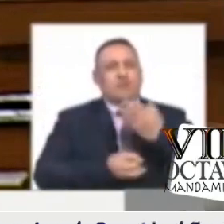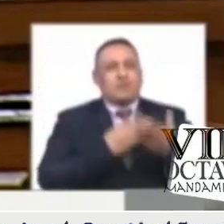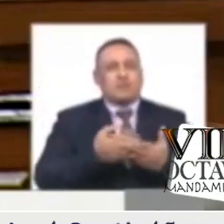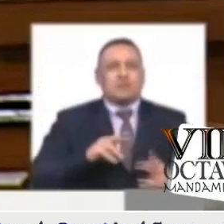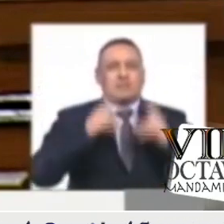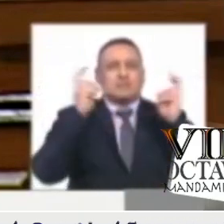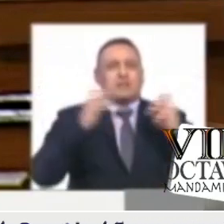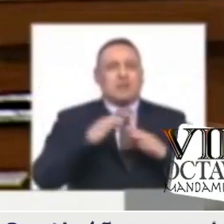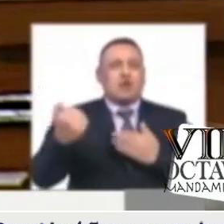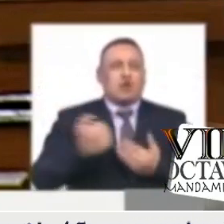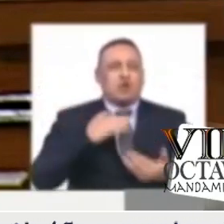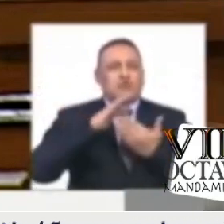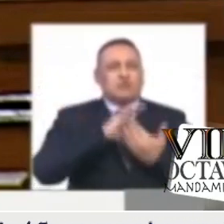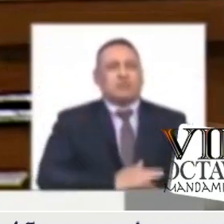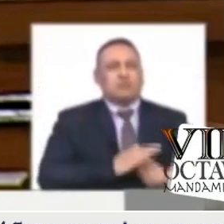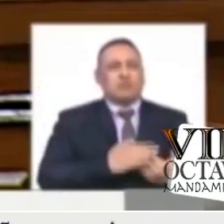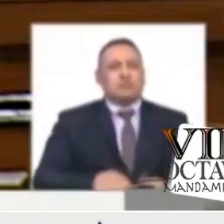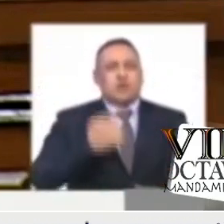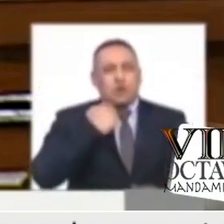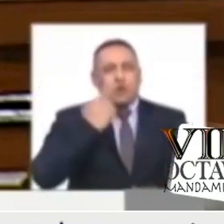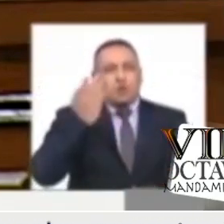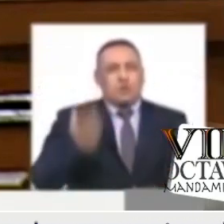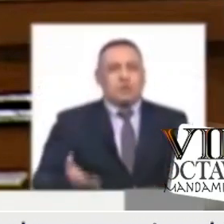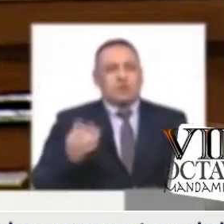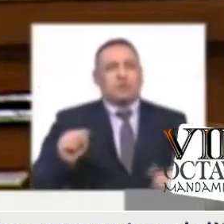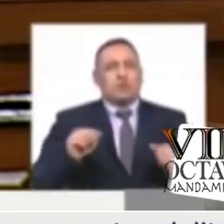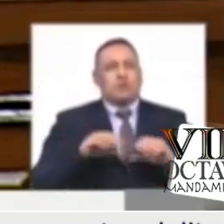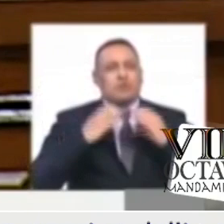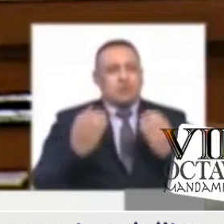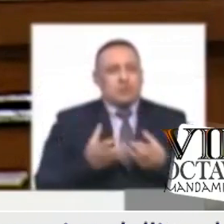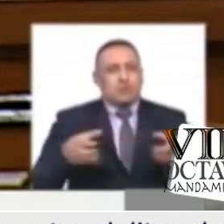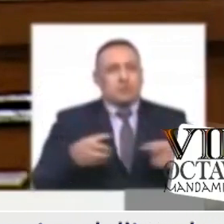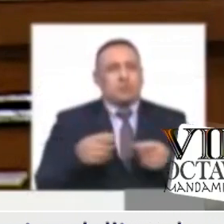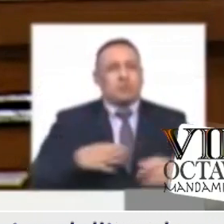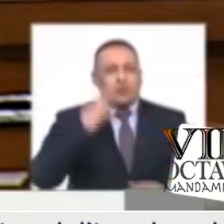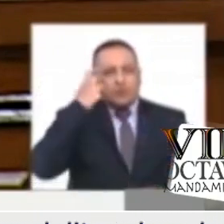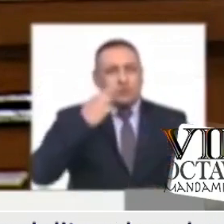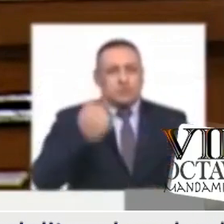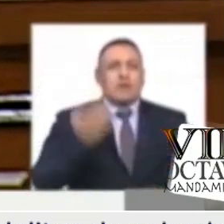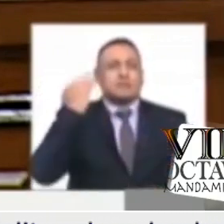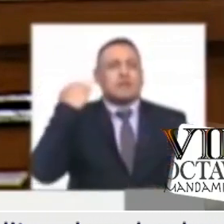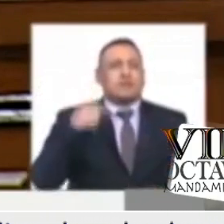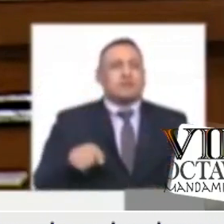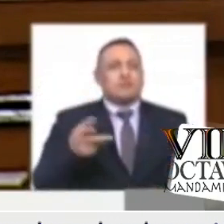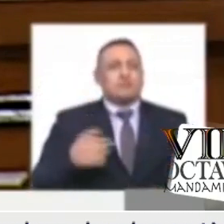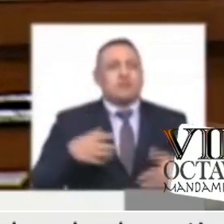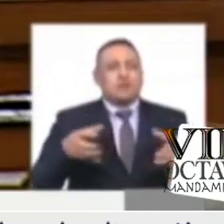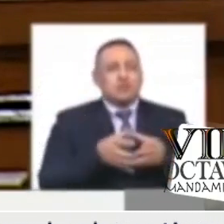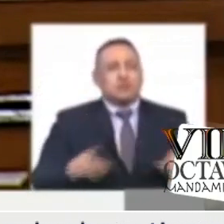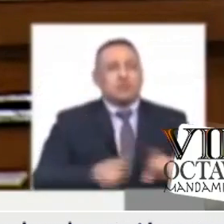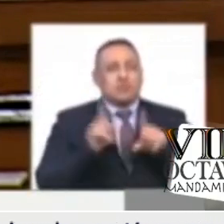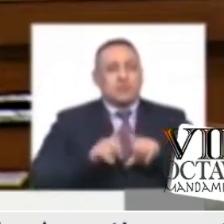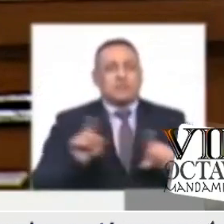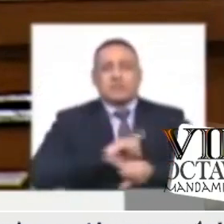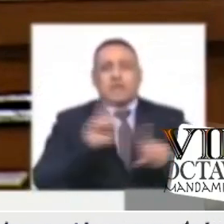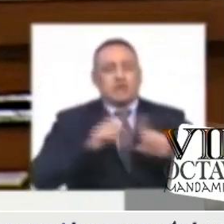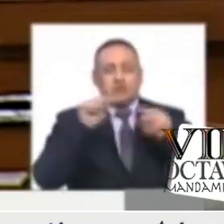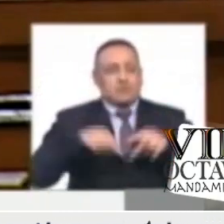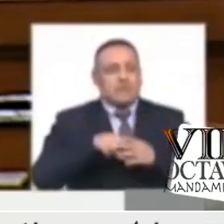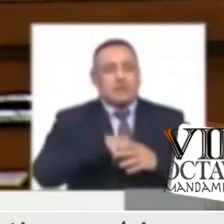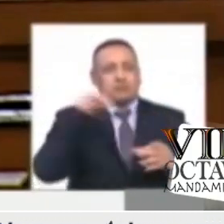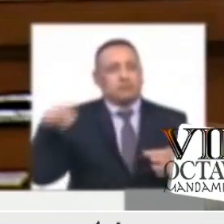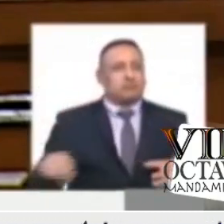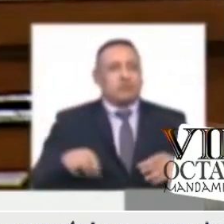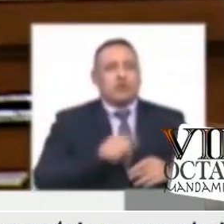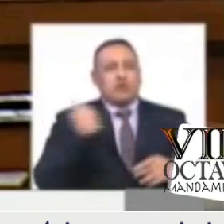expresiones sexistas y machistas de un colega de mi propia bancada en ese momento, y que felizmente ahora ya no